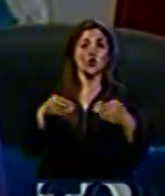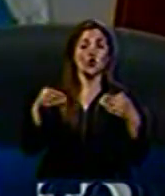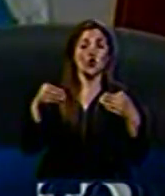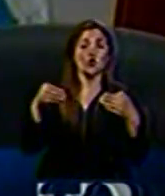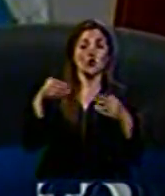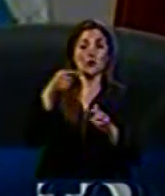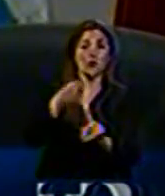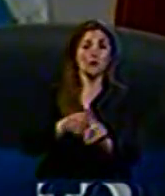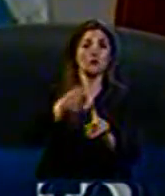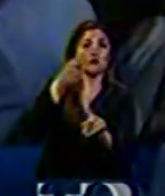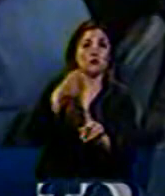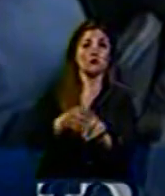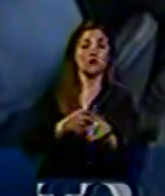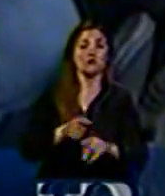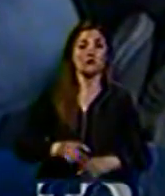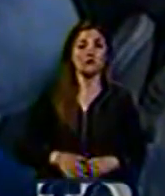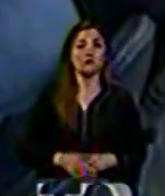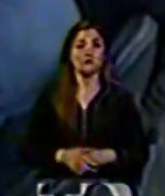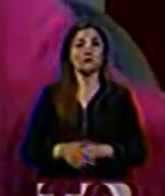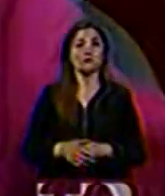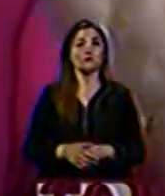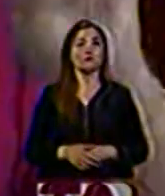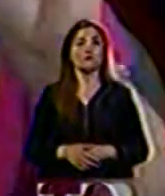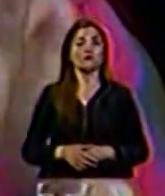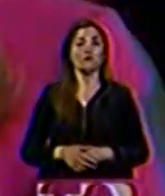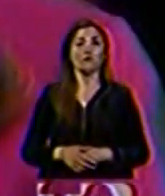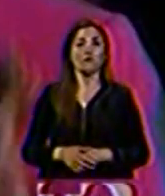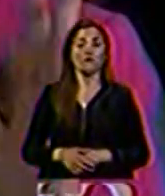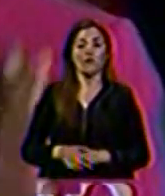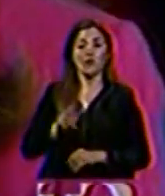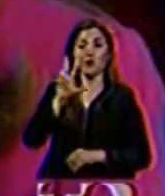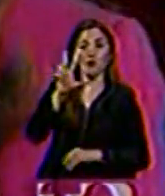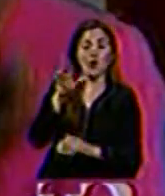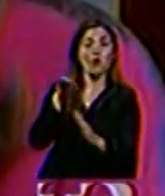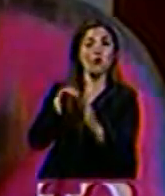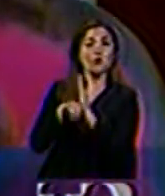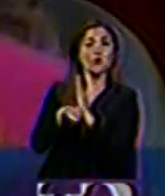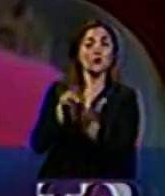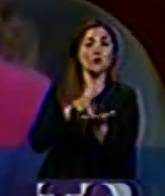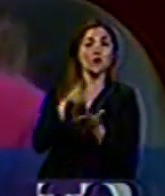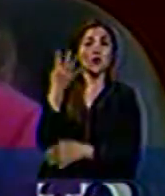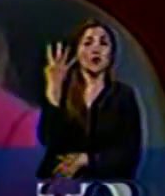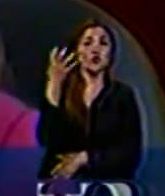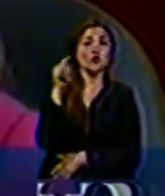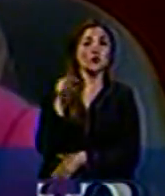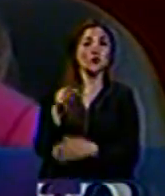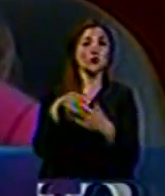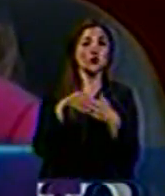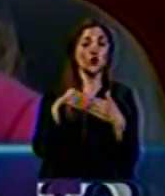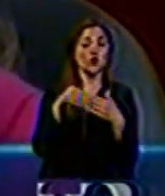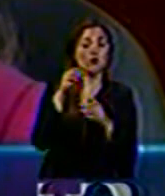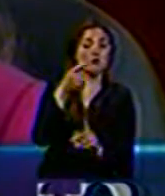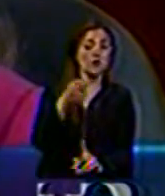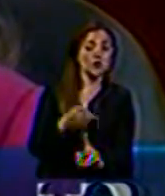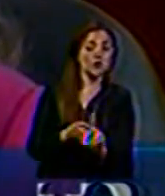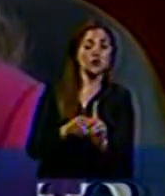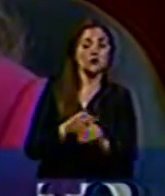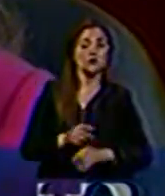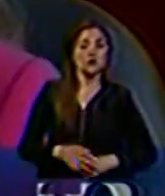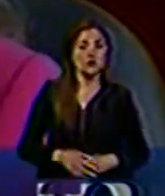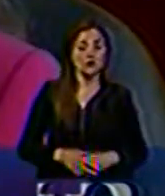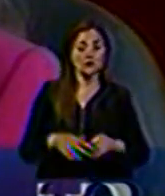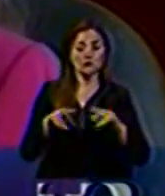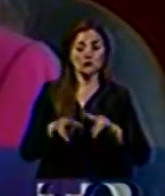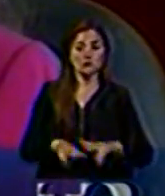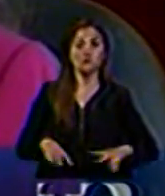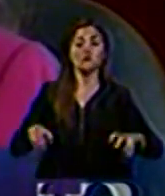$17,000 mensuales. Y no solo eso. Tres bodegas por las que se paga $14,000 mensuales. Fui a investigar